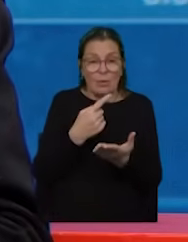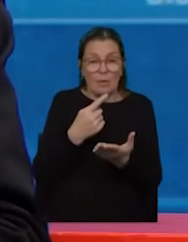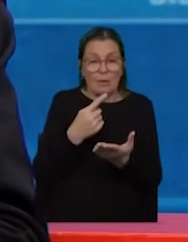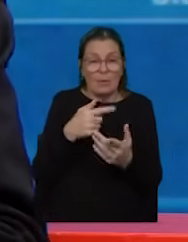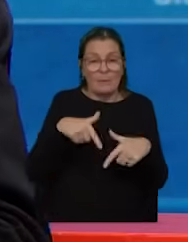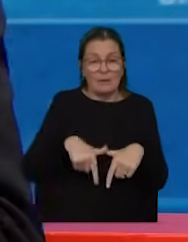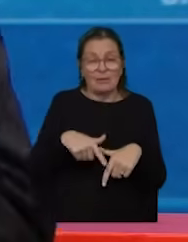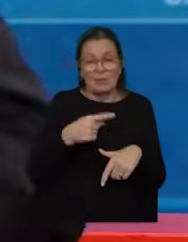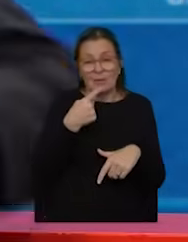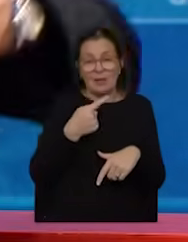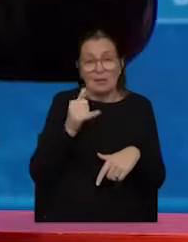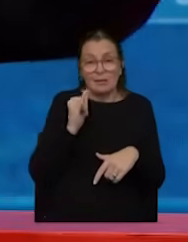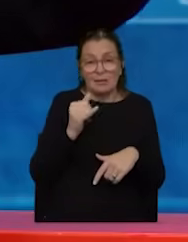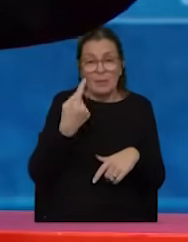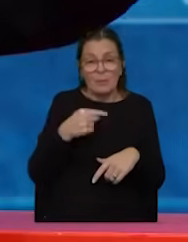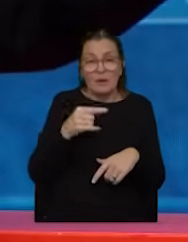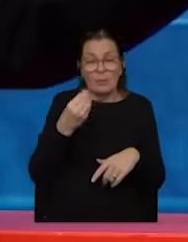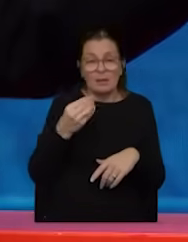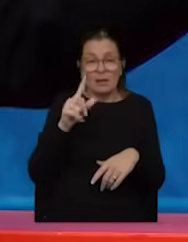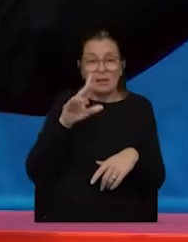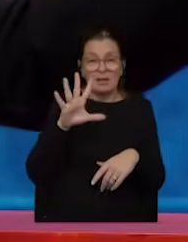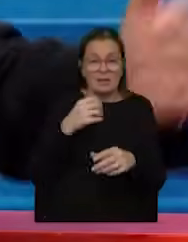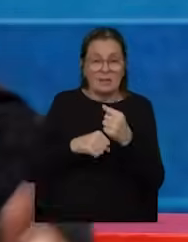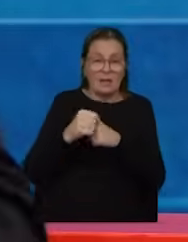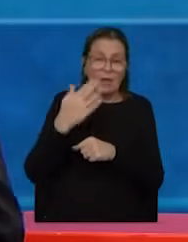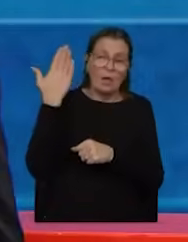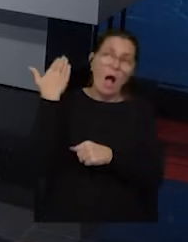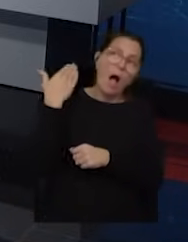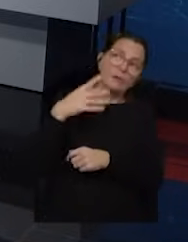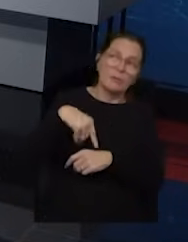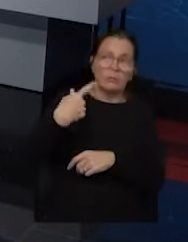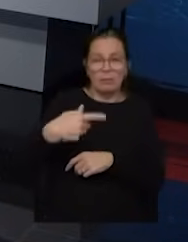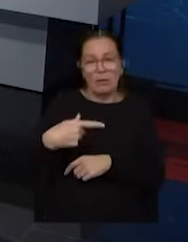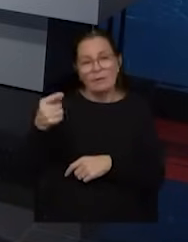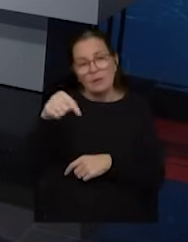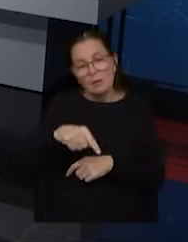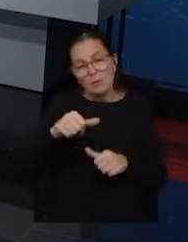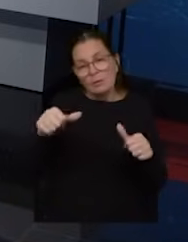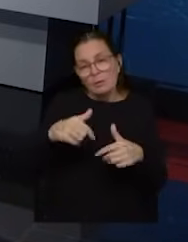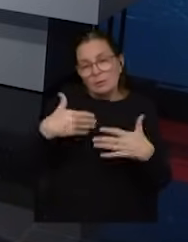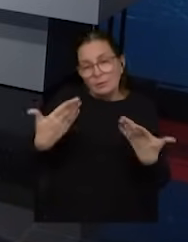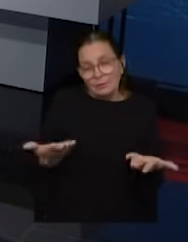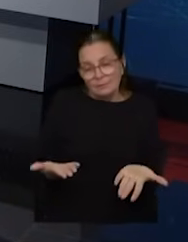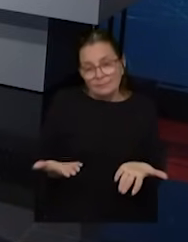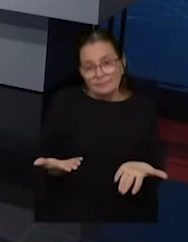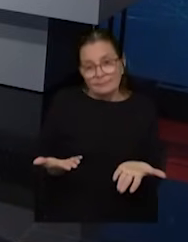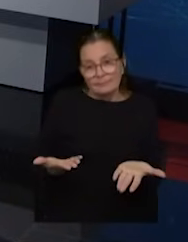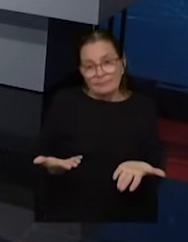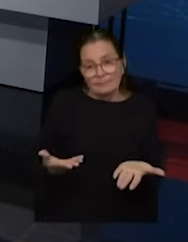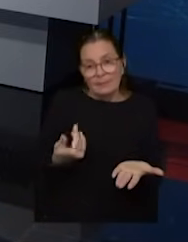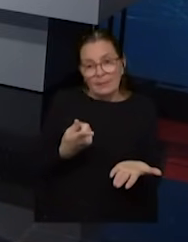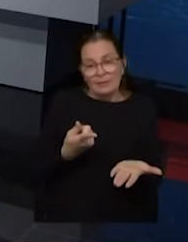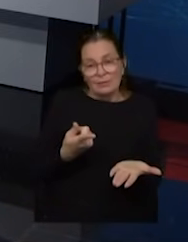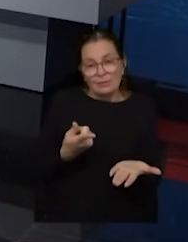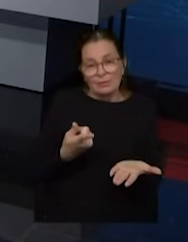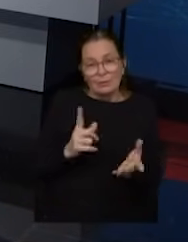al ministro decir Ah sí pero lo que pasa que en los 15 años pasó tal cosa y nosotros vinimos hicimos tal otra eso no